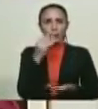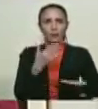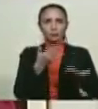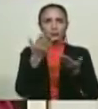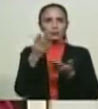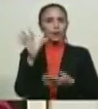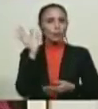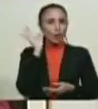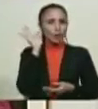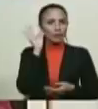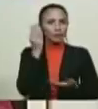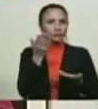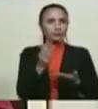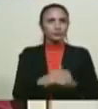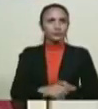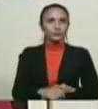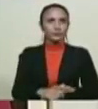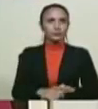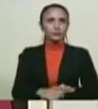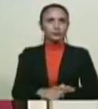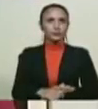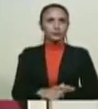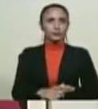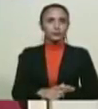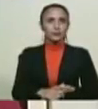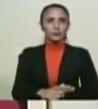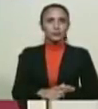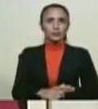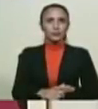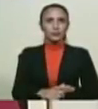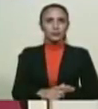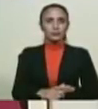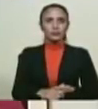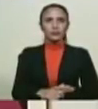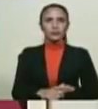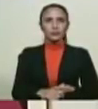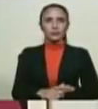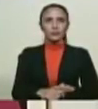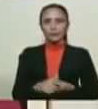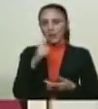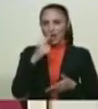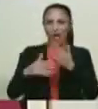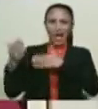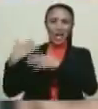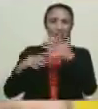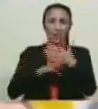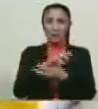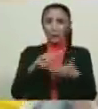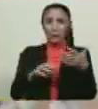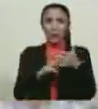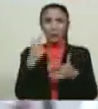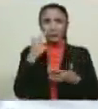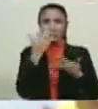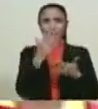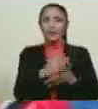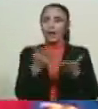muchacha. Es una de las víctimas del Vigía. ¡Justicia! ¡Justicia!